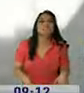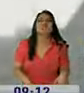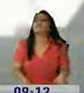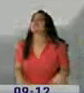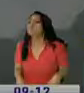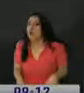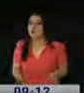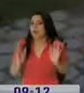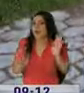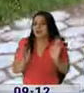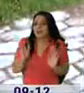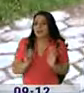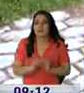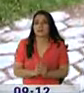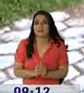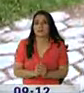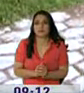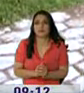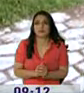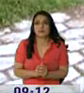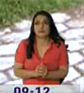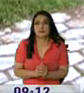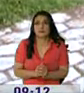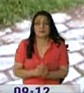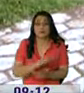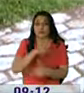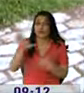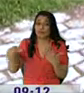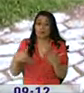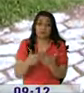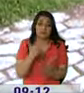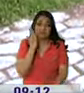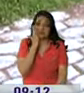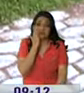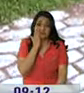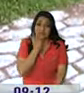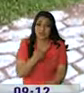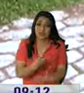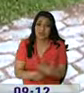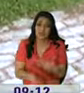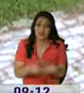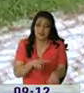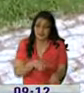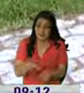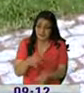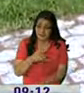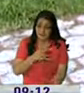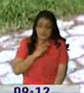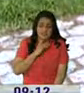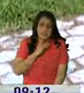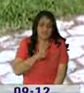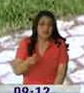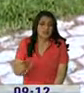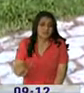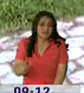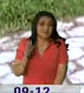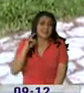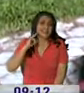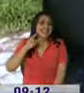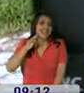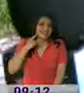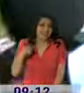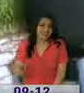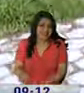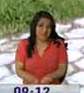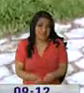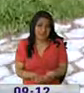botan desperdicios. Somos madres, tenemos hijos y... es feo que hagan eso. Es mujercita. Tiene